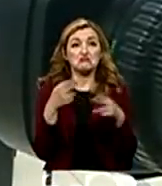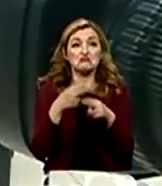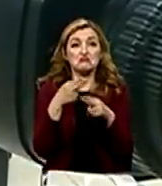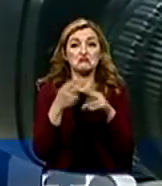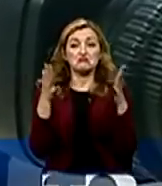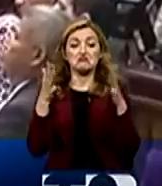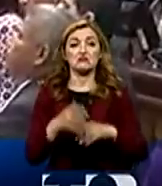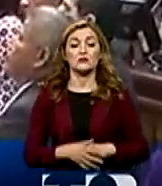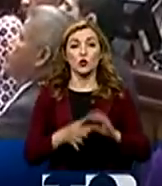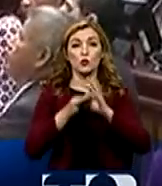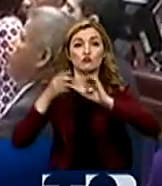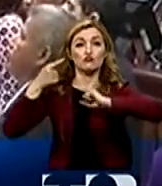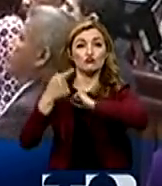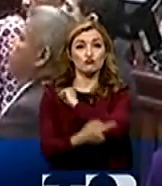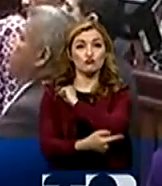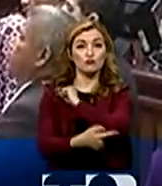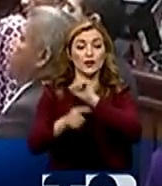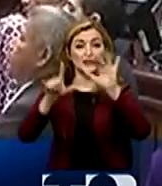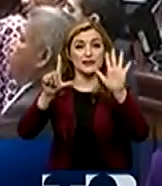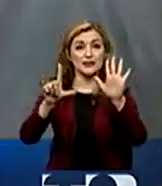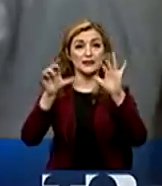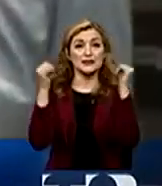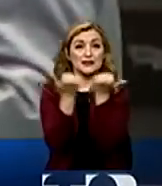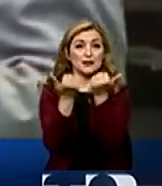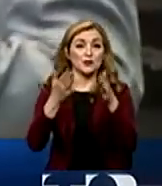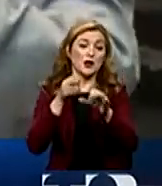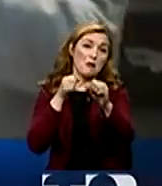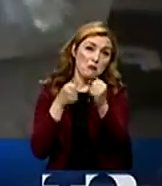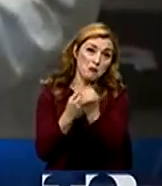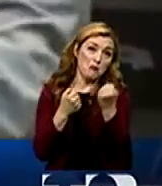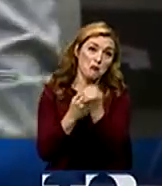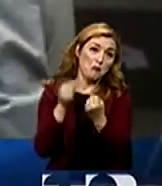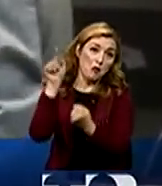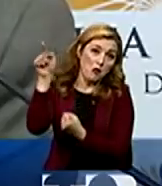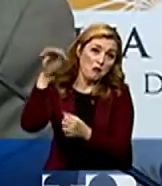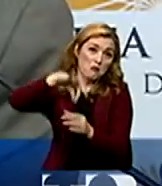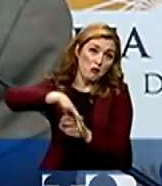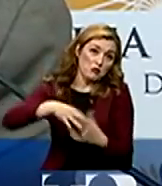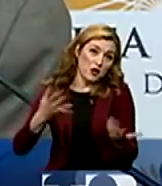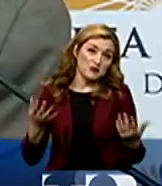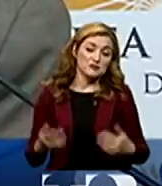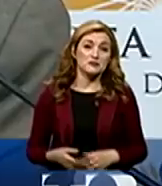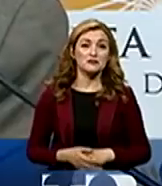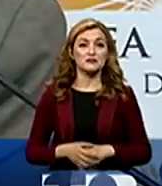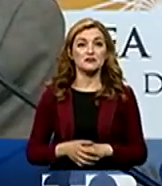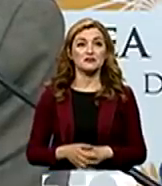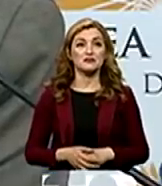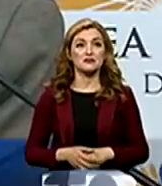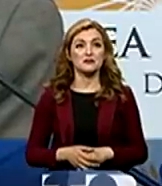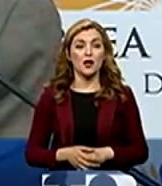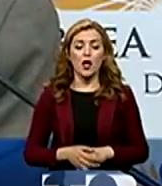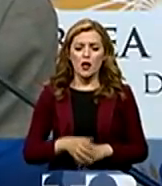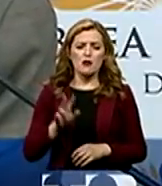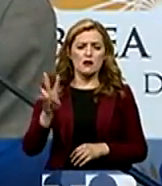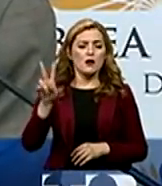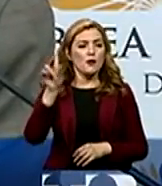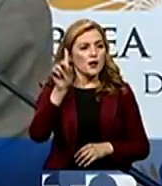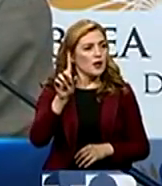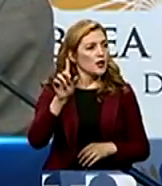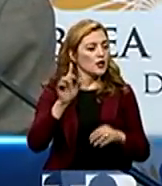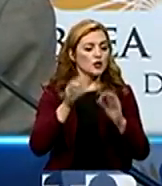compañeros no piden sanciones para otros 7 asambleístas que apoyaron la moción de Flores. El bloque había dado libertad para que los